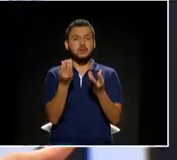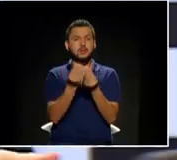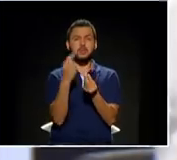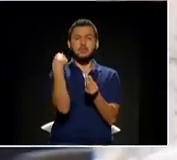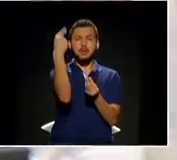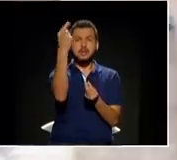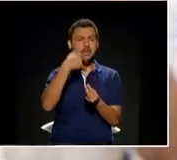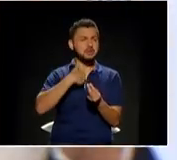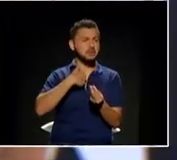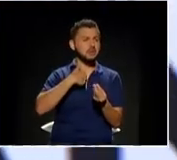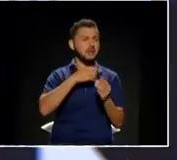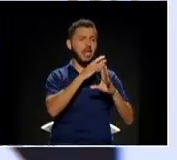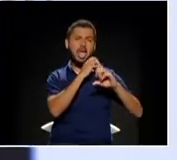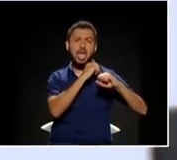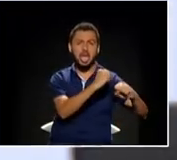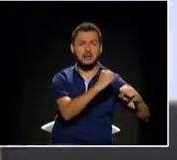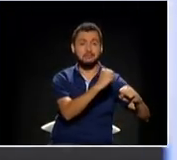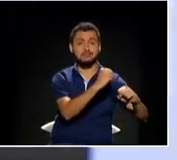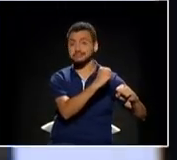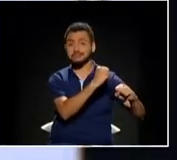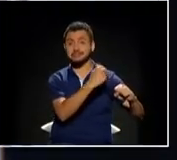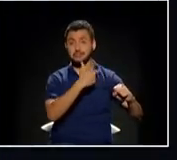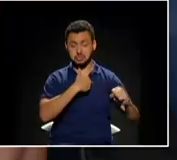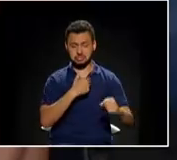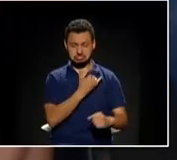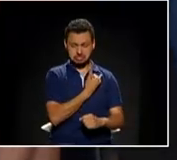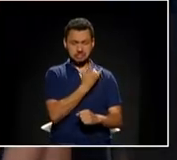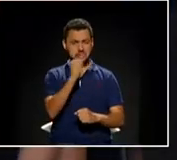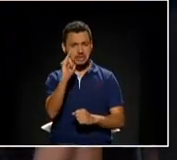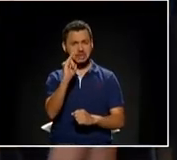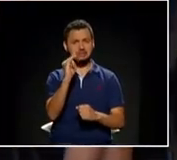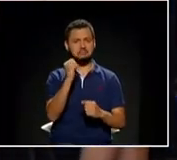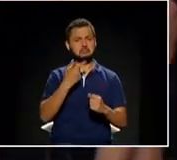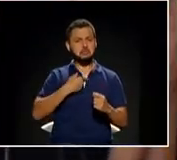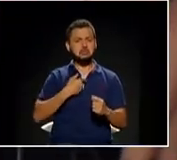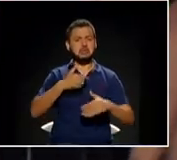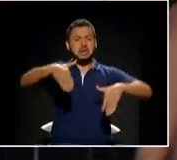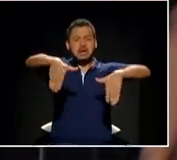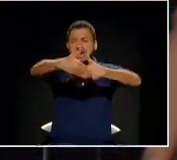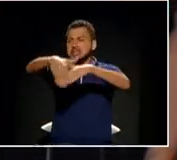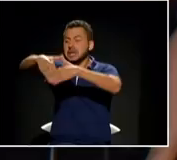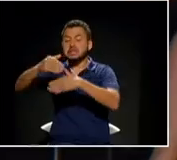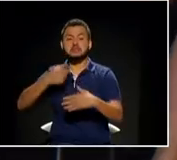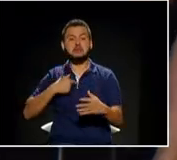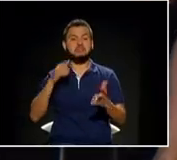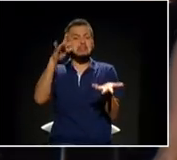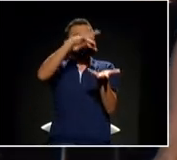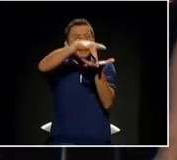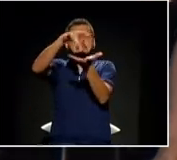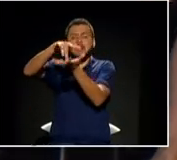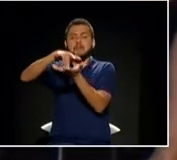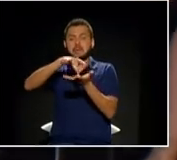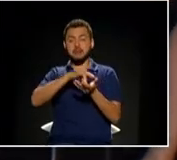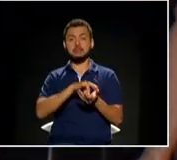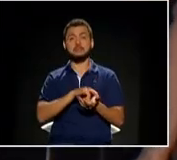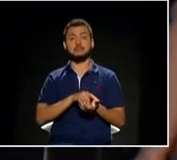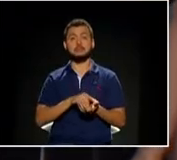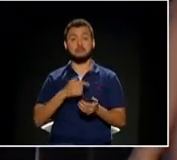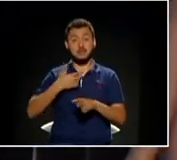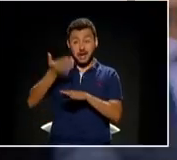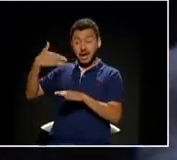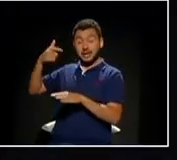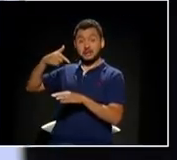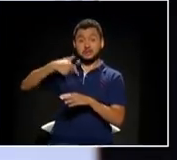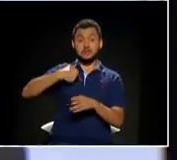partidos sin jefes políticos en la calle todos los días yo me hice a pulso fui vendedora ambulante me tocó duro y